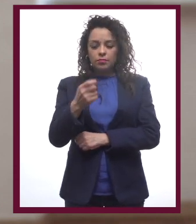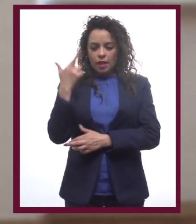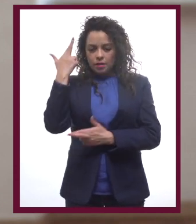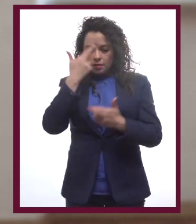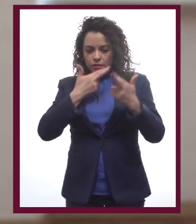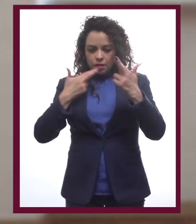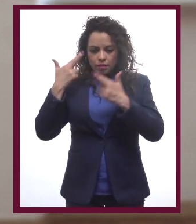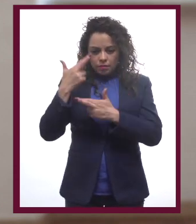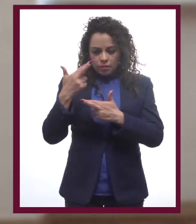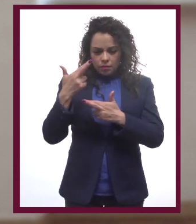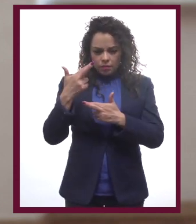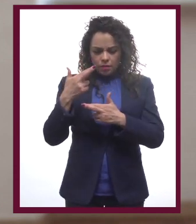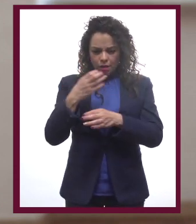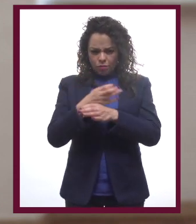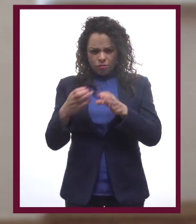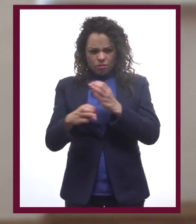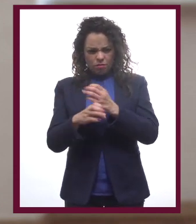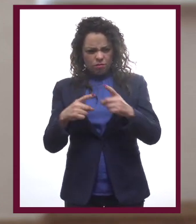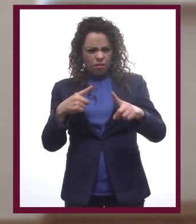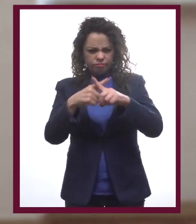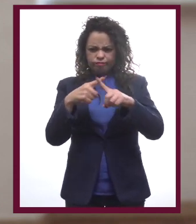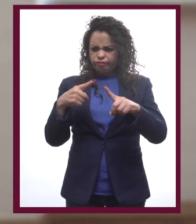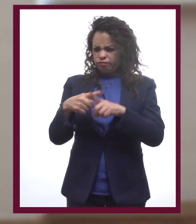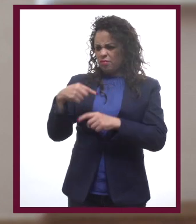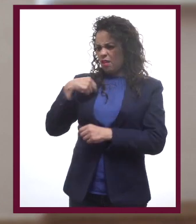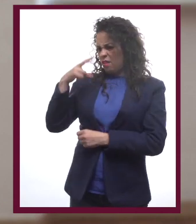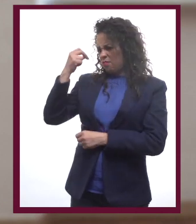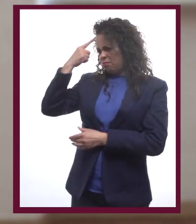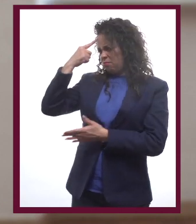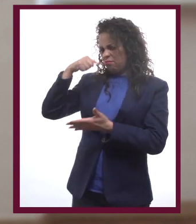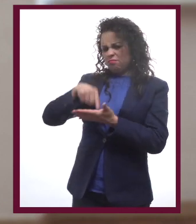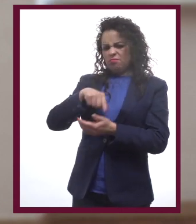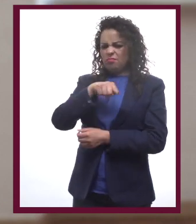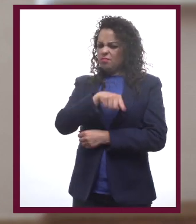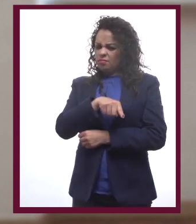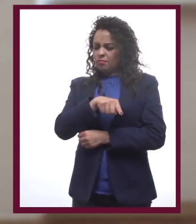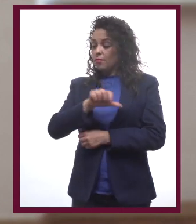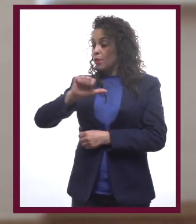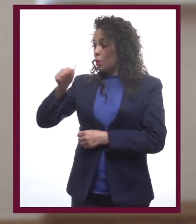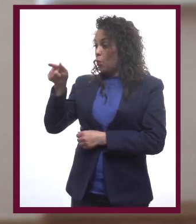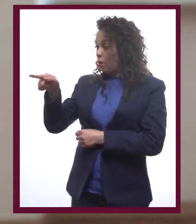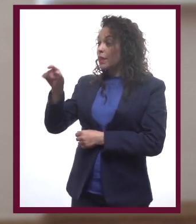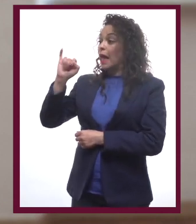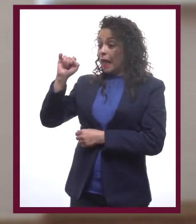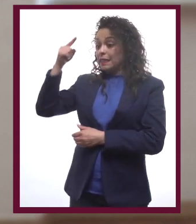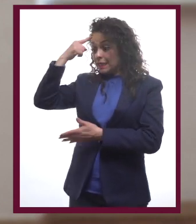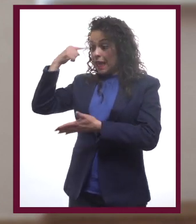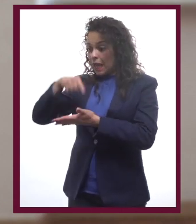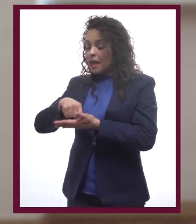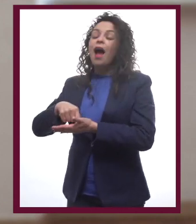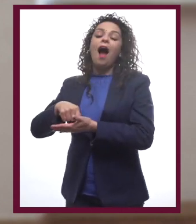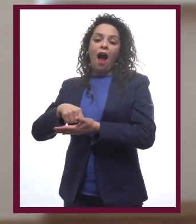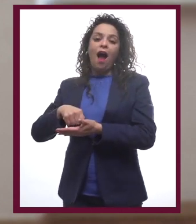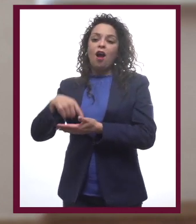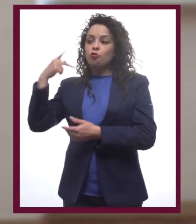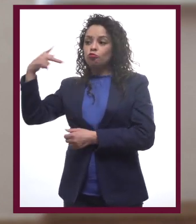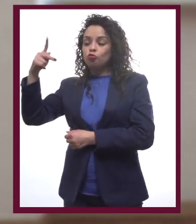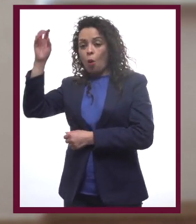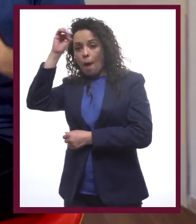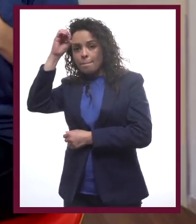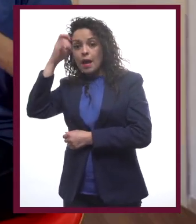a la hora de evaluar hechos que contradicen sus creencias que aquellos otros que respaldan lo que